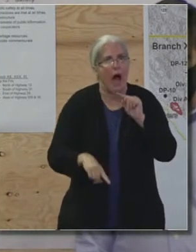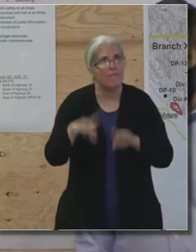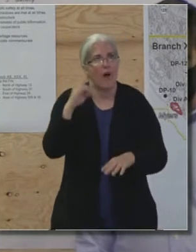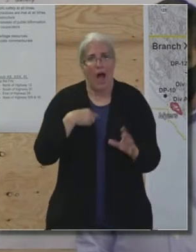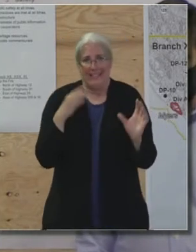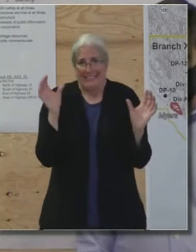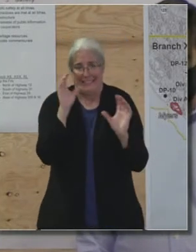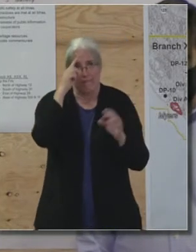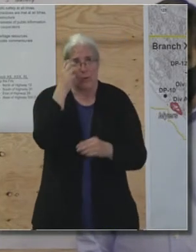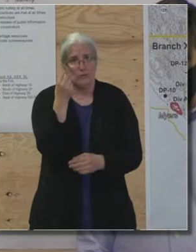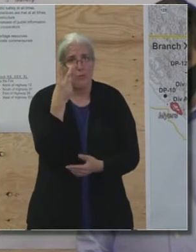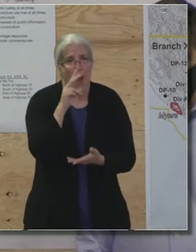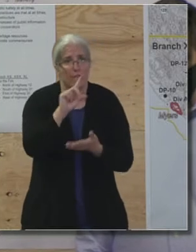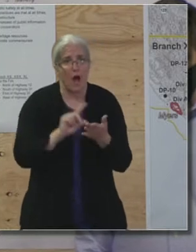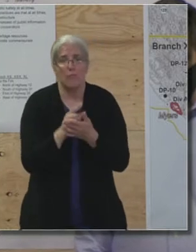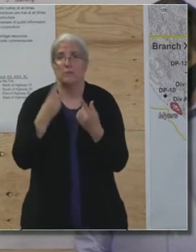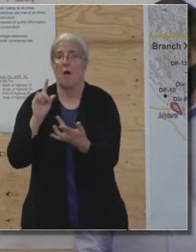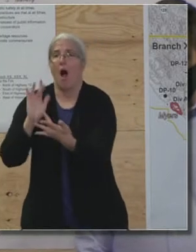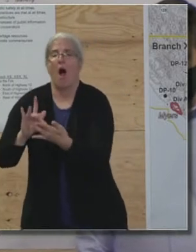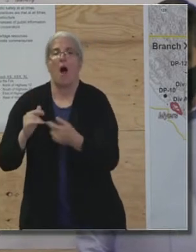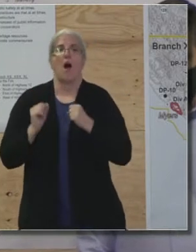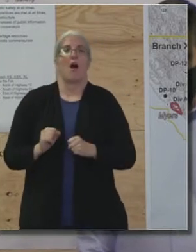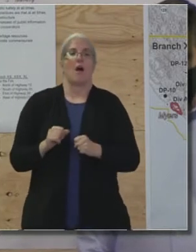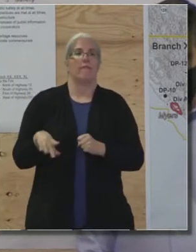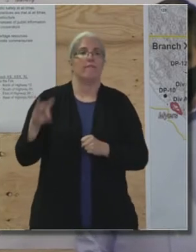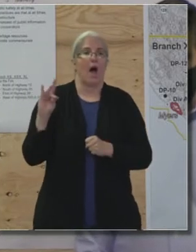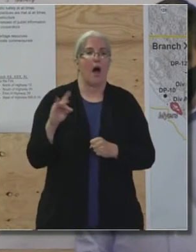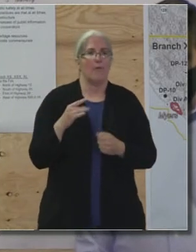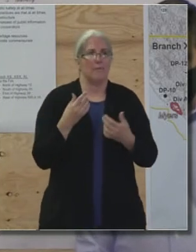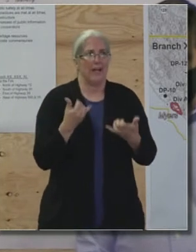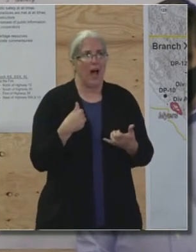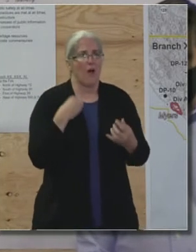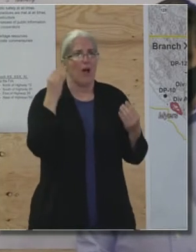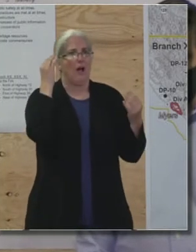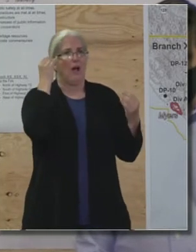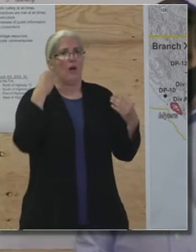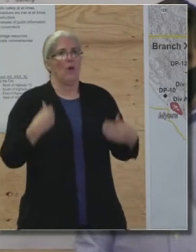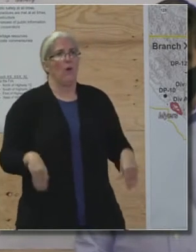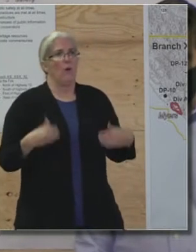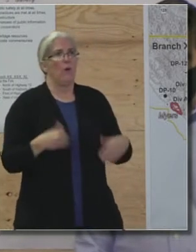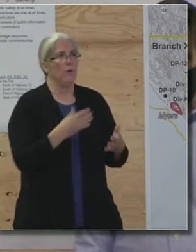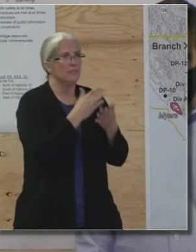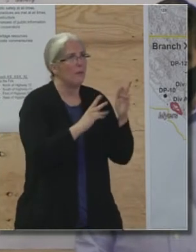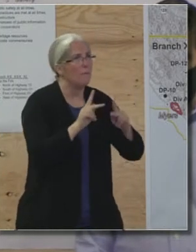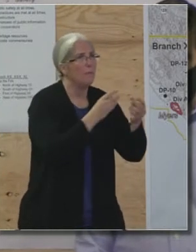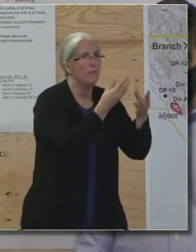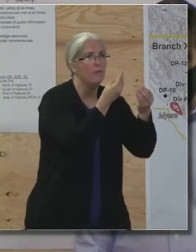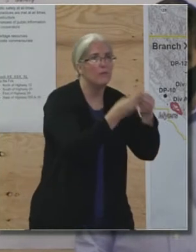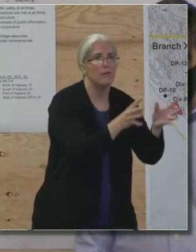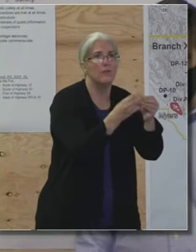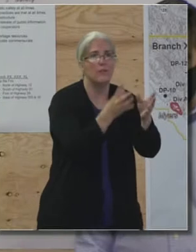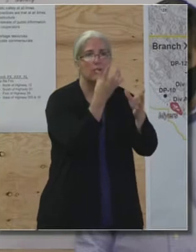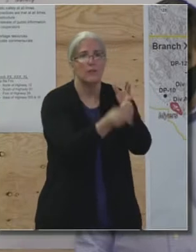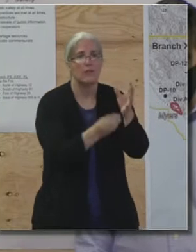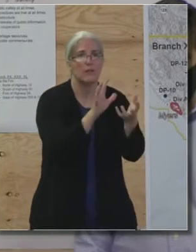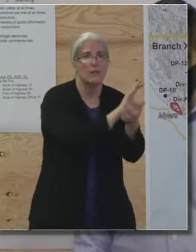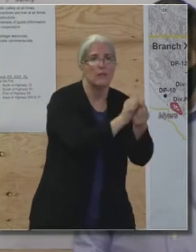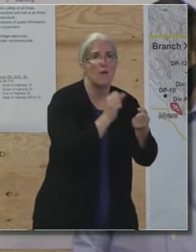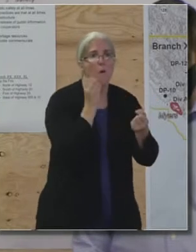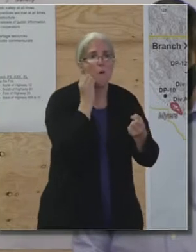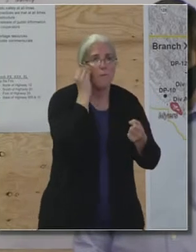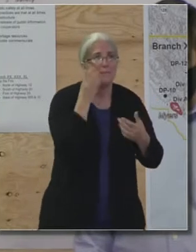que están sin hogar en ese momento y están tratando de recuperarse va a ser muy difícil todos tenemos que unirnos